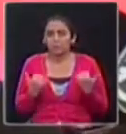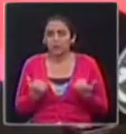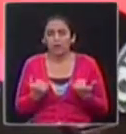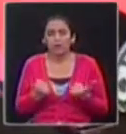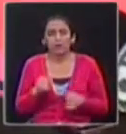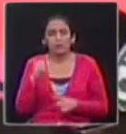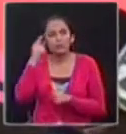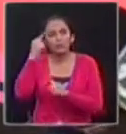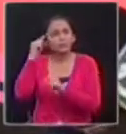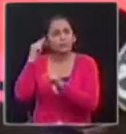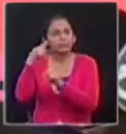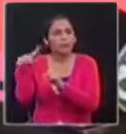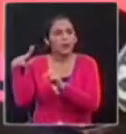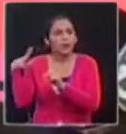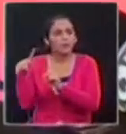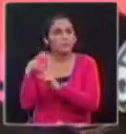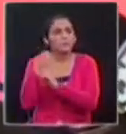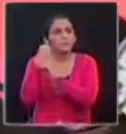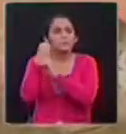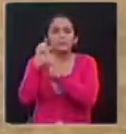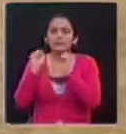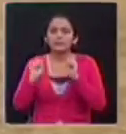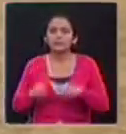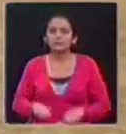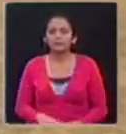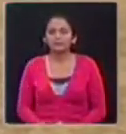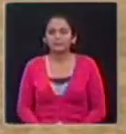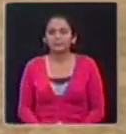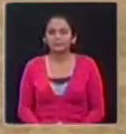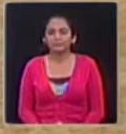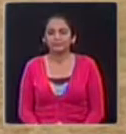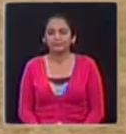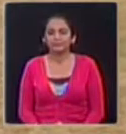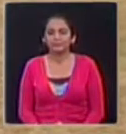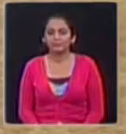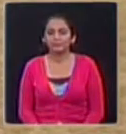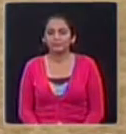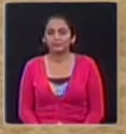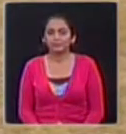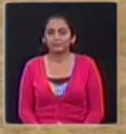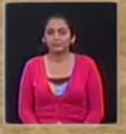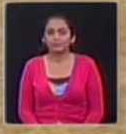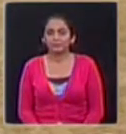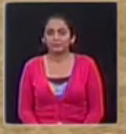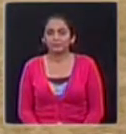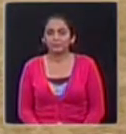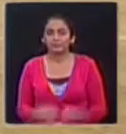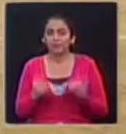en grande para así estar entre los primeros. La directiva del club guayaquileño rescindió contrato con el